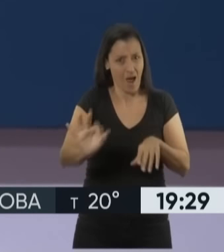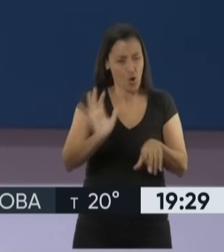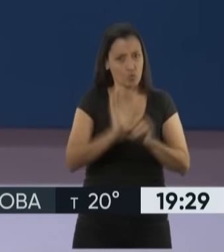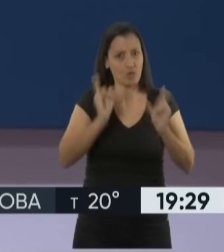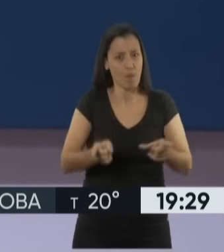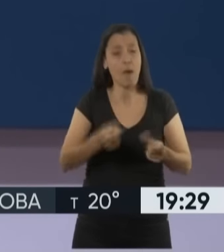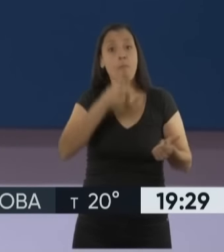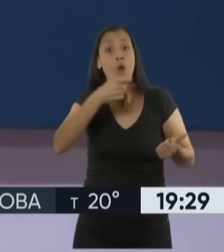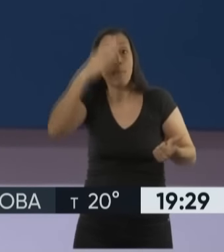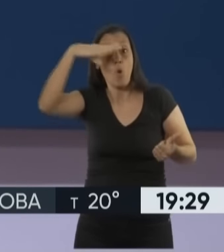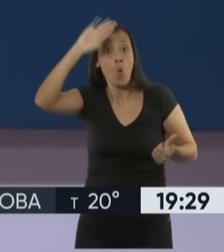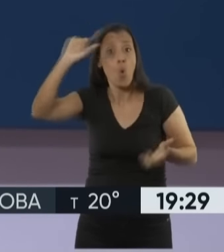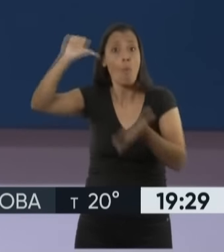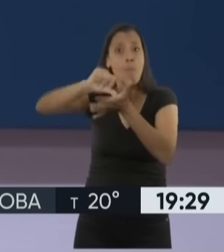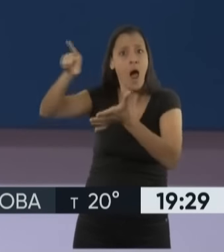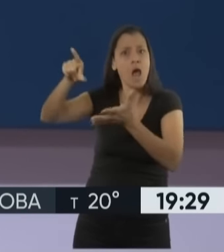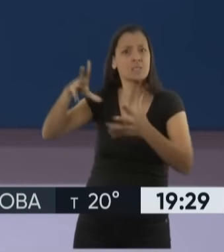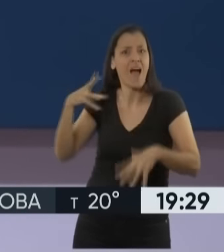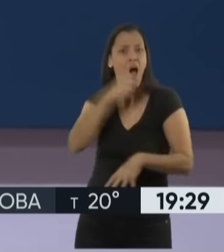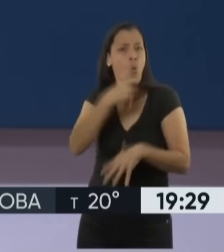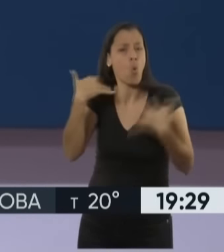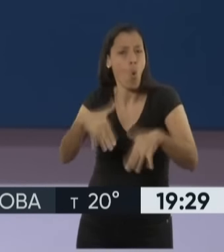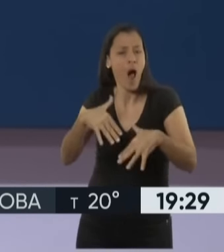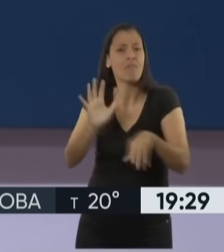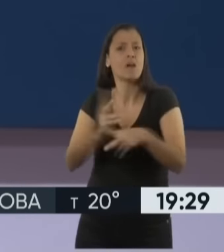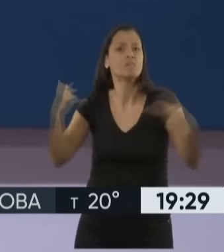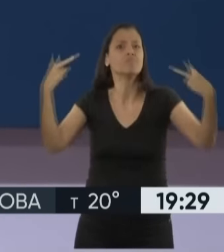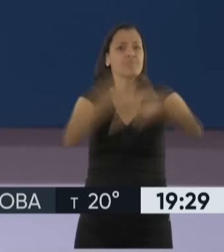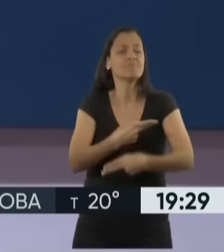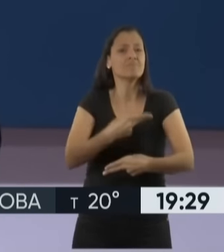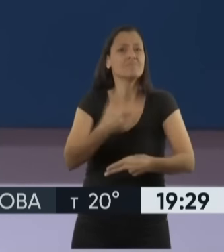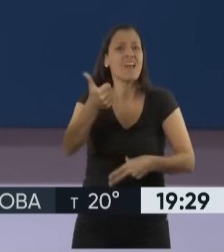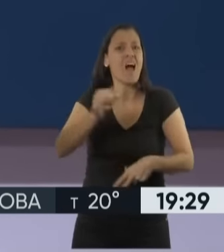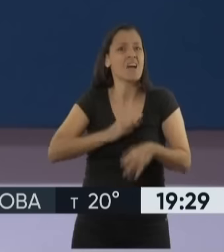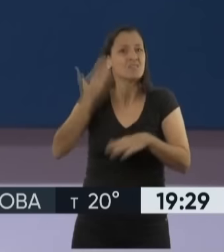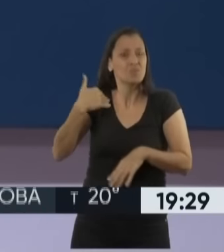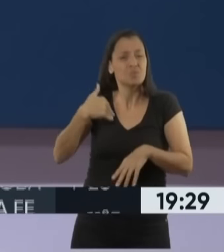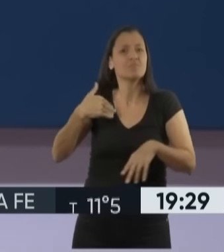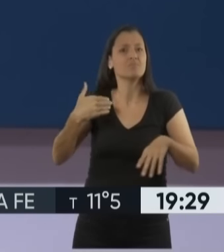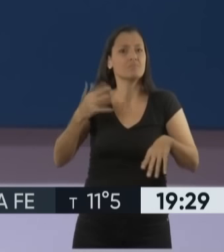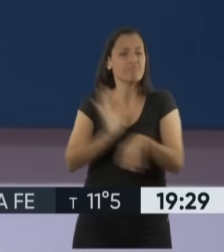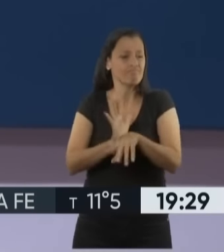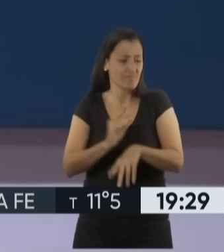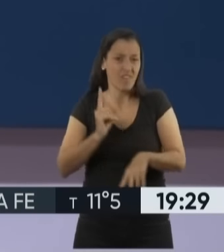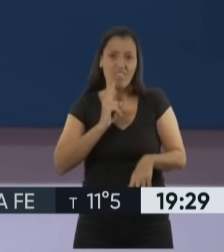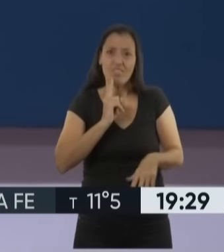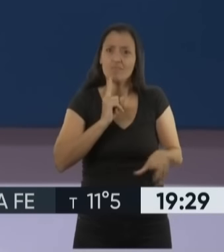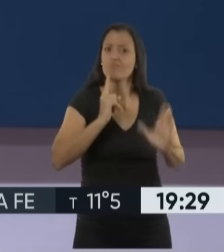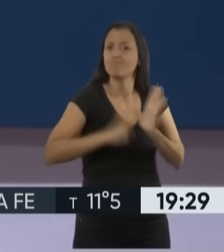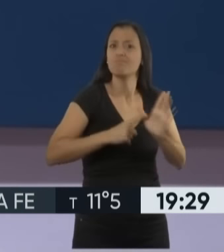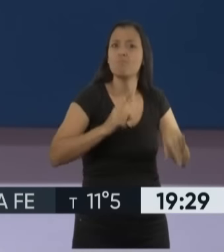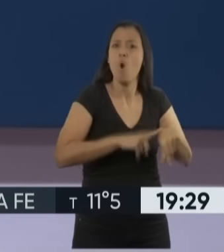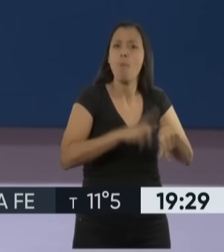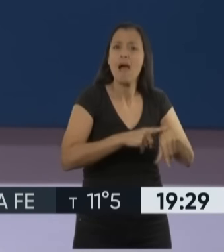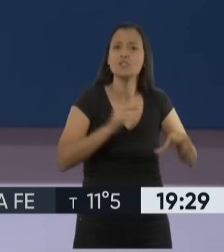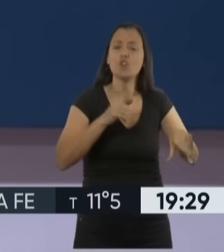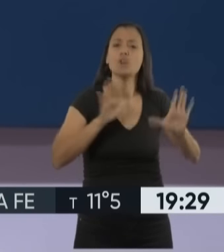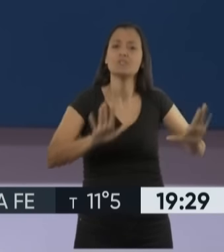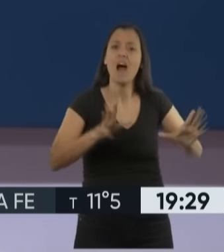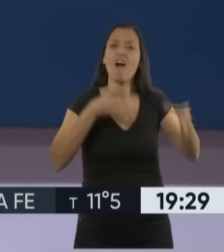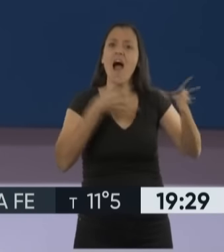'cuba soporte un bloqueo de más de seis décadas impuestos en los años de la guerra fría